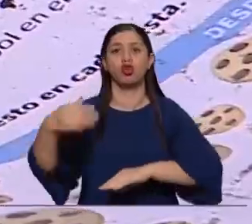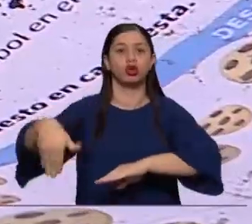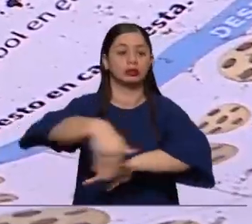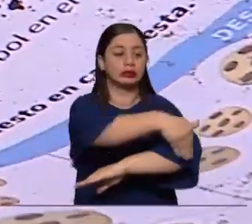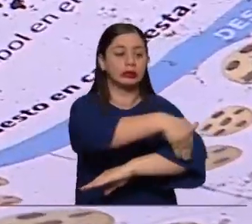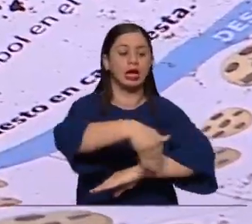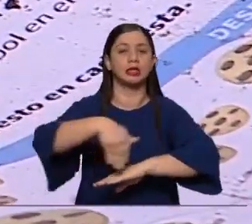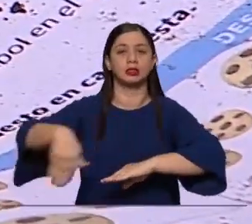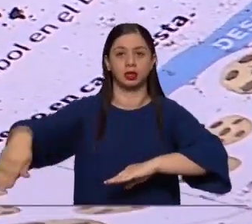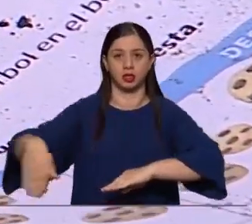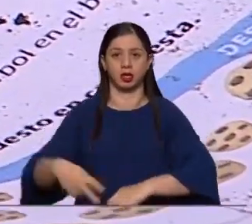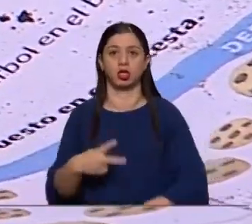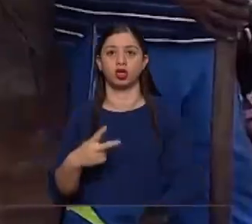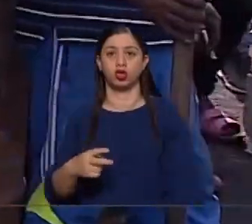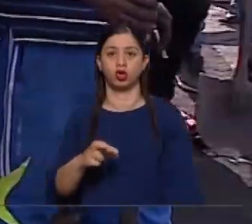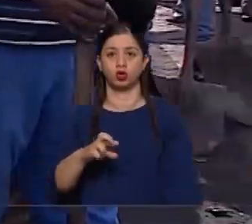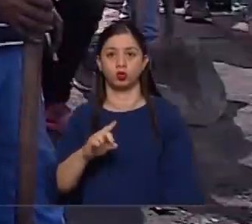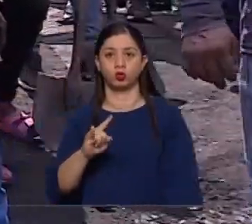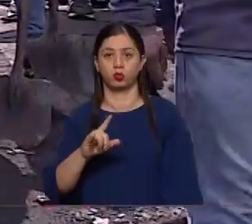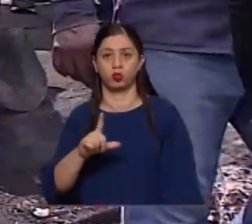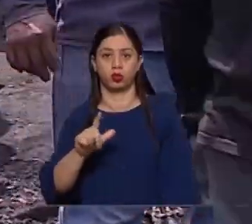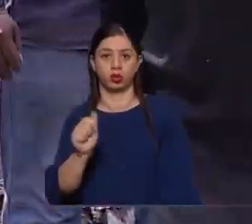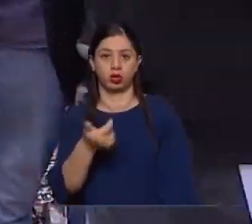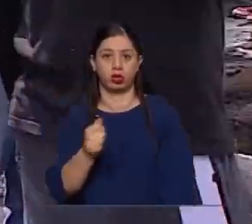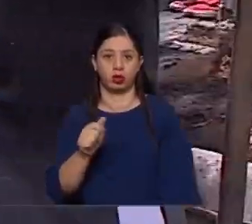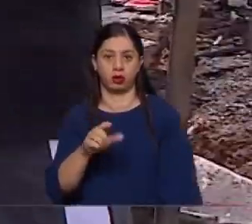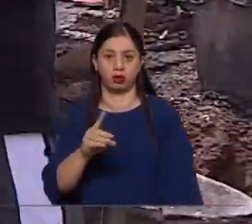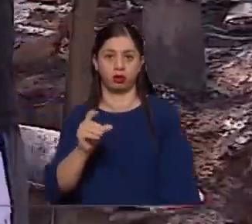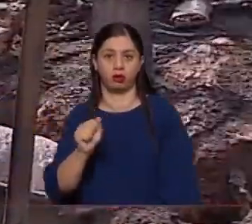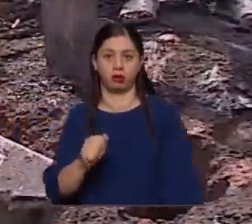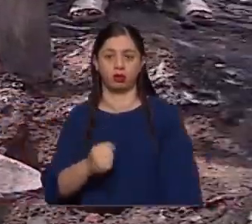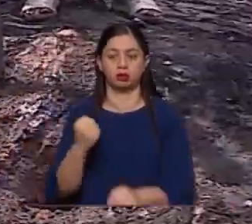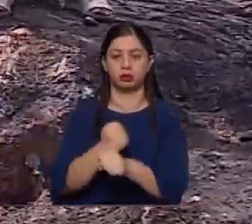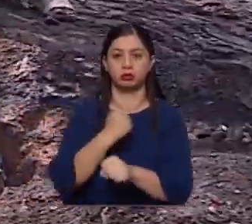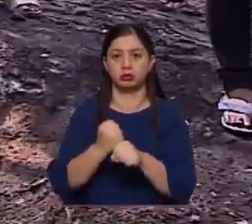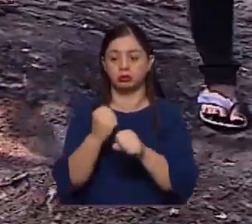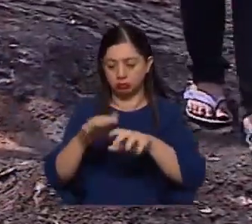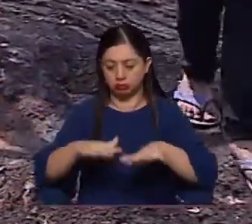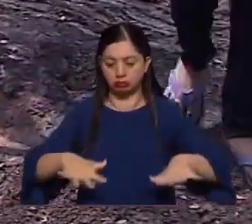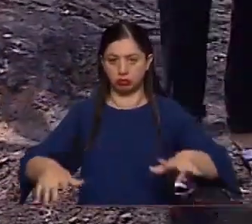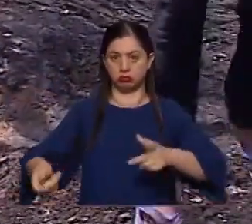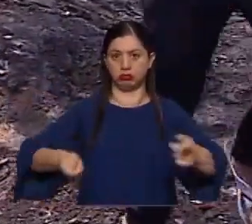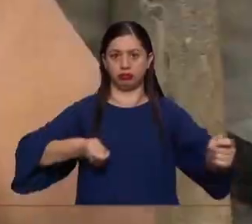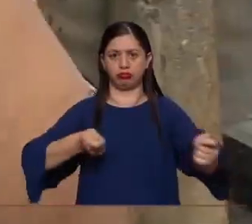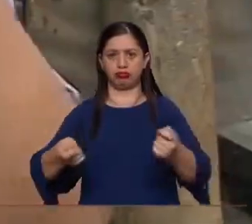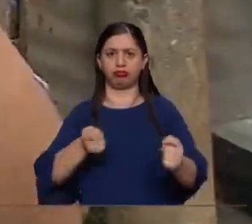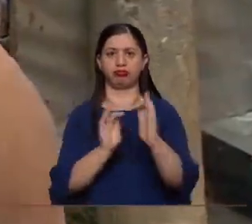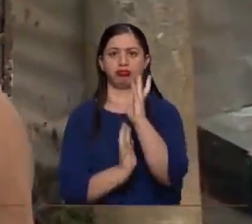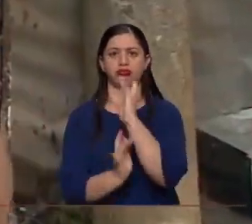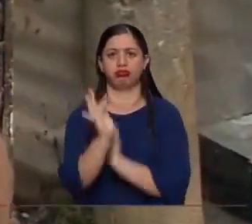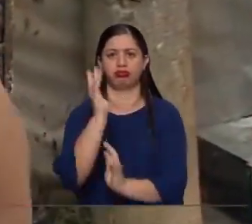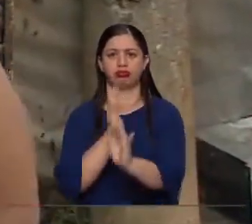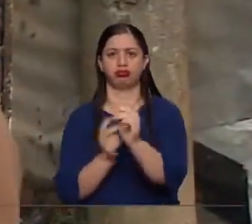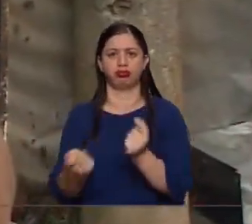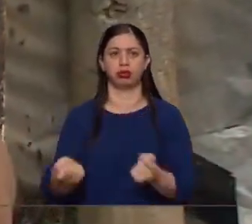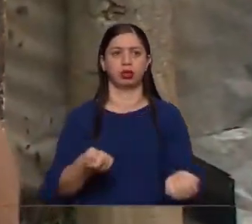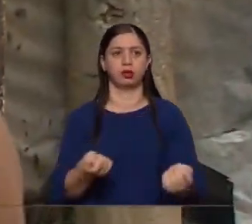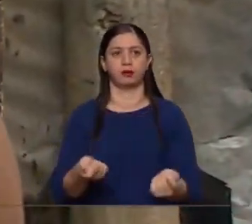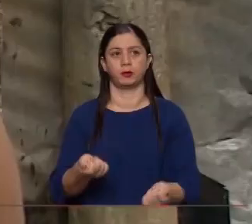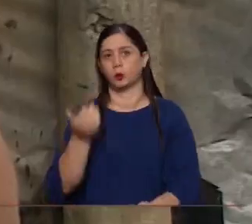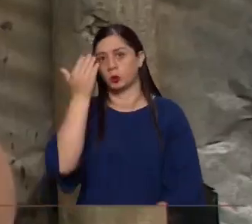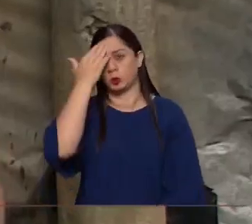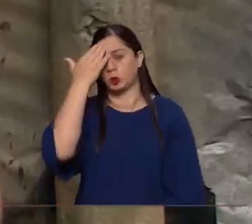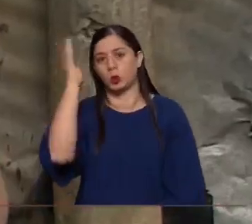de dos pulgadas y media hace una bifurcación y trabajar en la zona el control del incendio debido a esto no